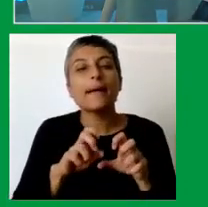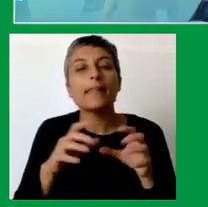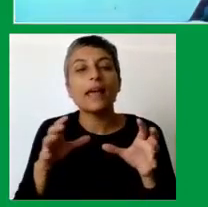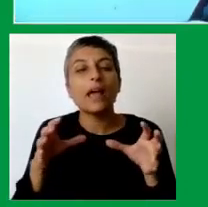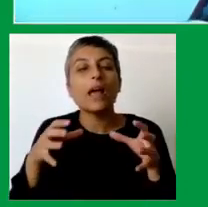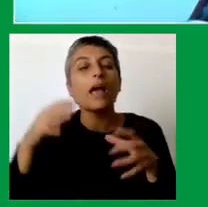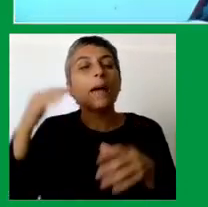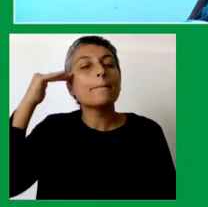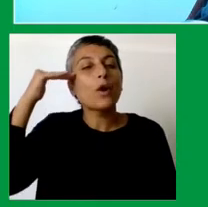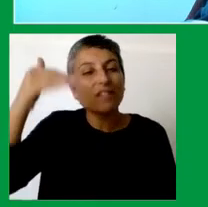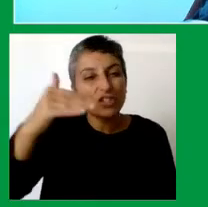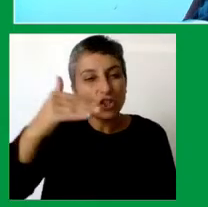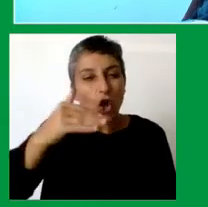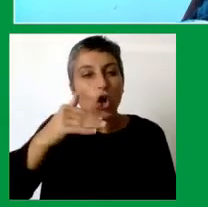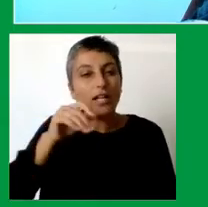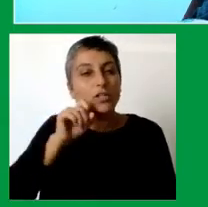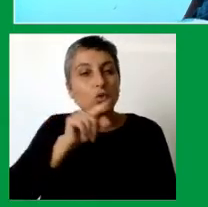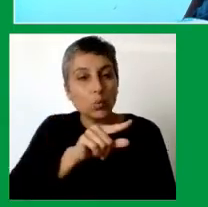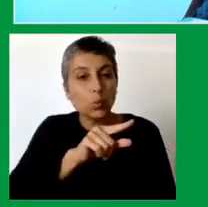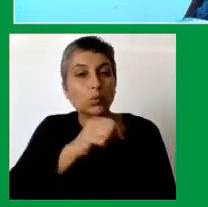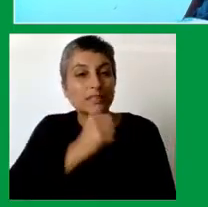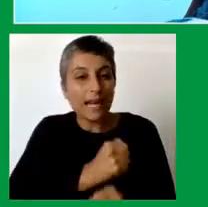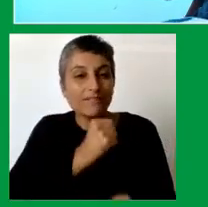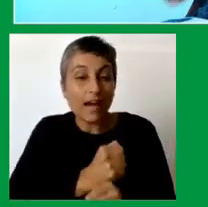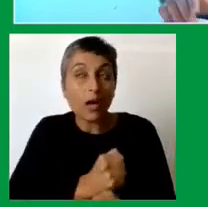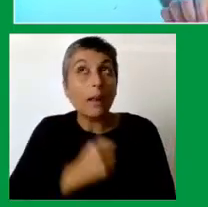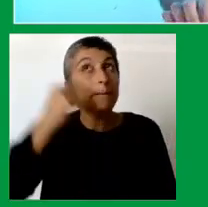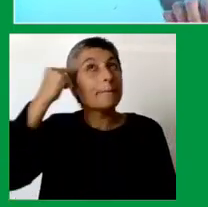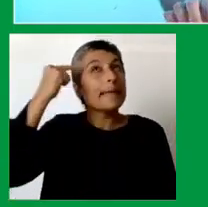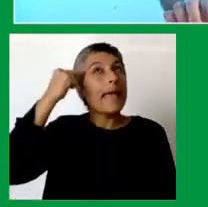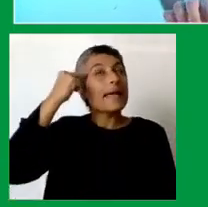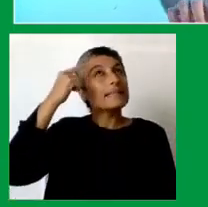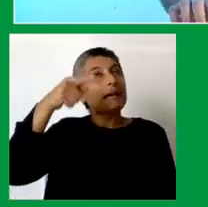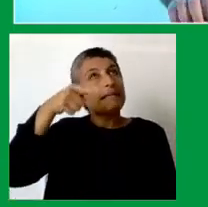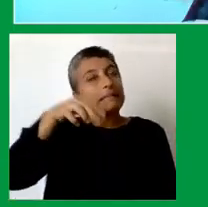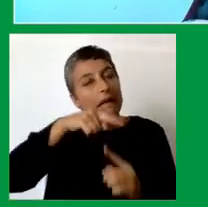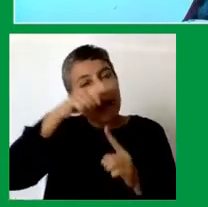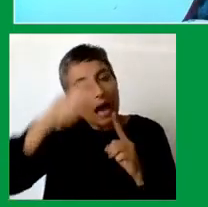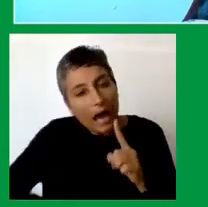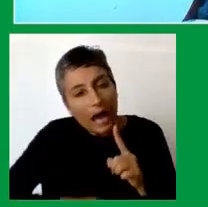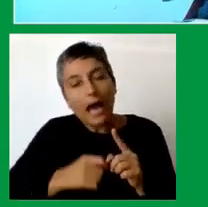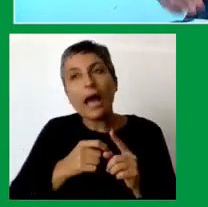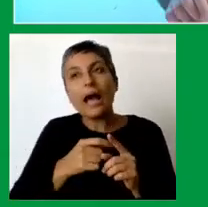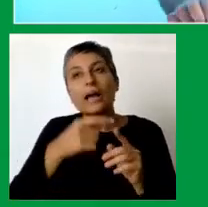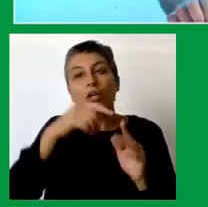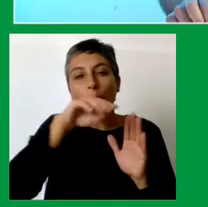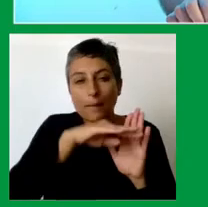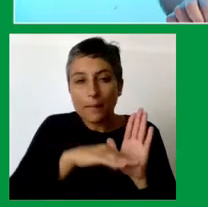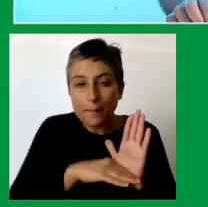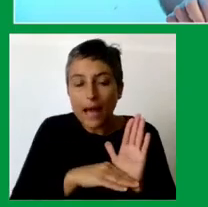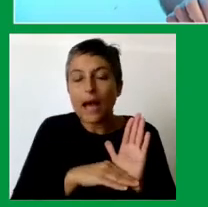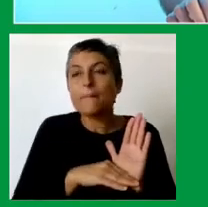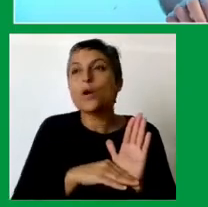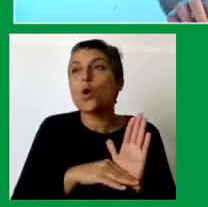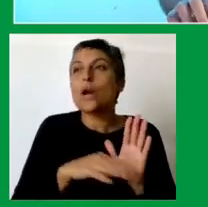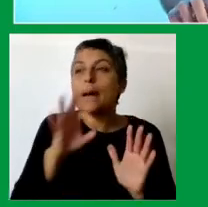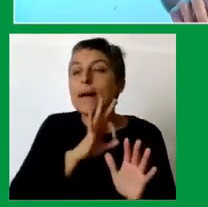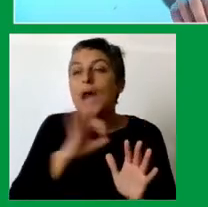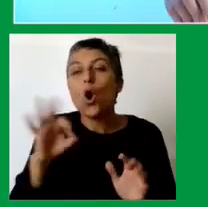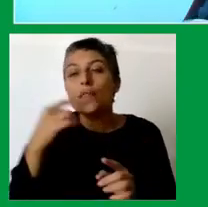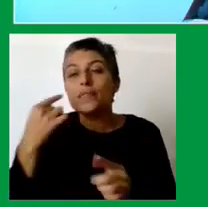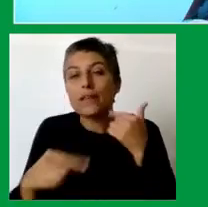proyectando todo lo que va a trabajar en el año, cada una de las unidades y todas las propuestas que va a generar hacia los